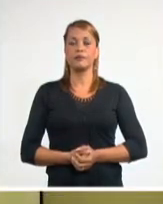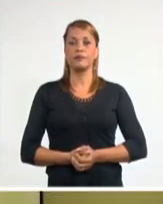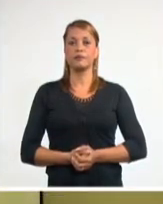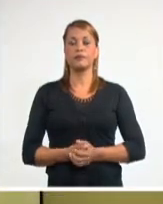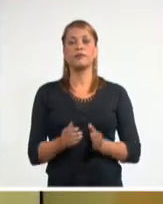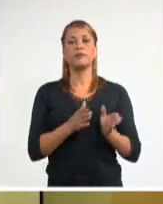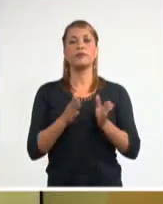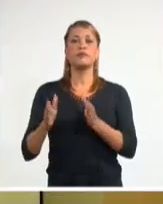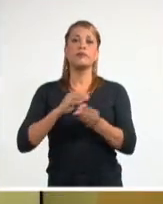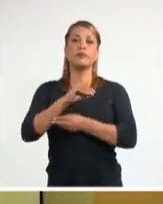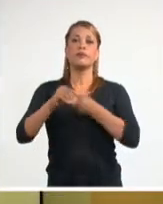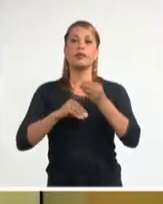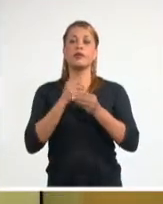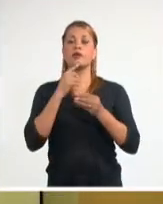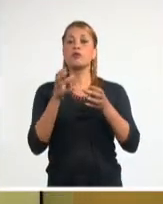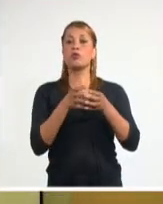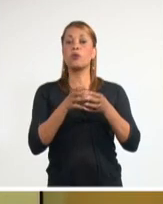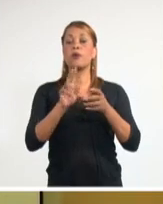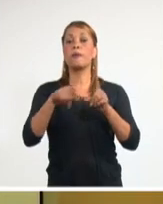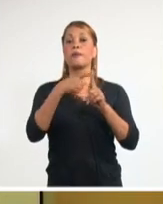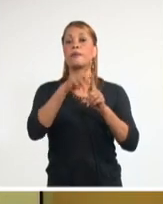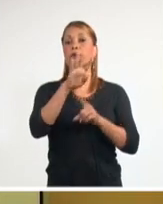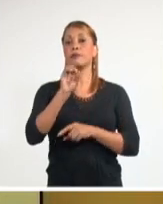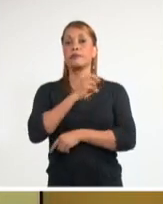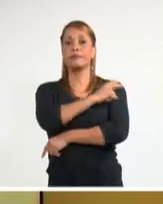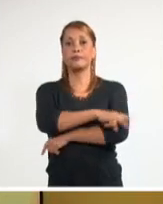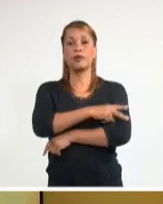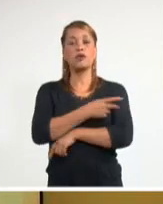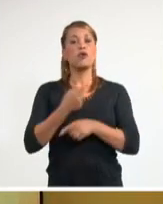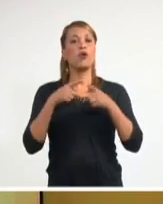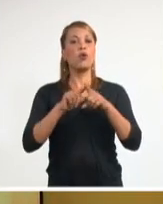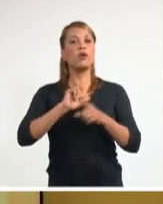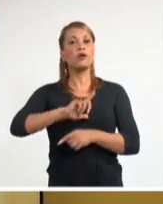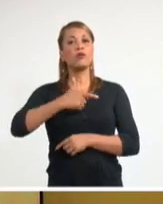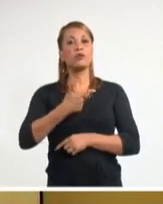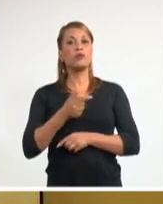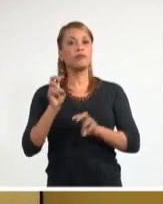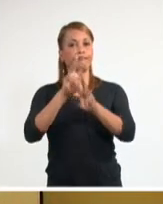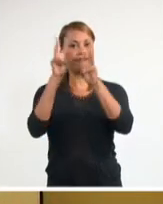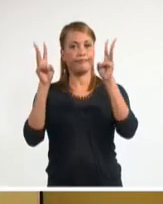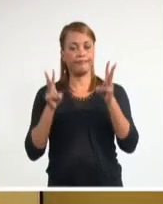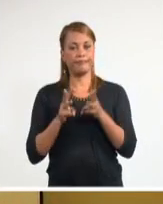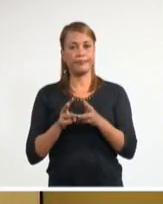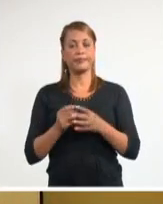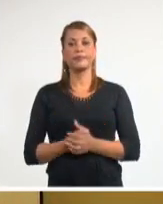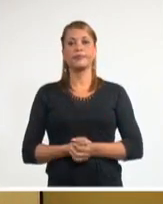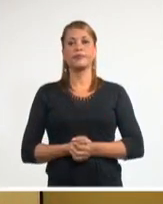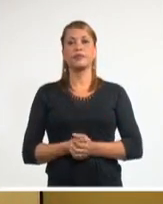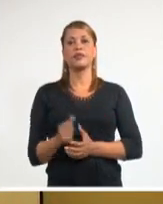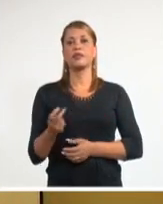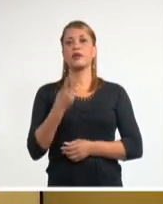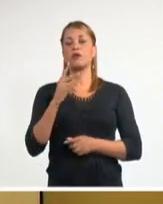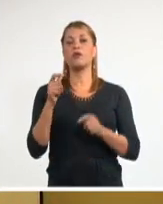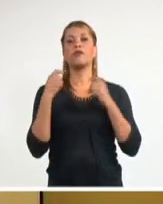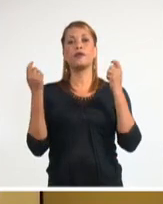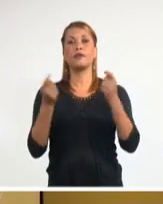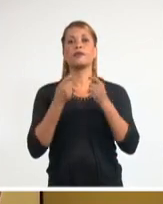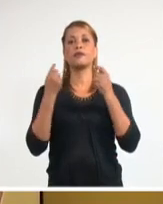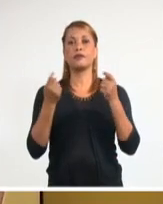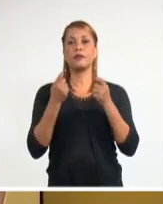Cambiamos de tema. Agrupaciones de más de 40 países unen sus culturas a través de las plataformas virtuales en la segunda edición del Festival